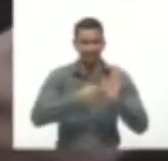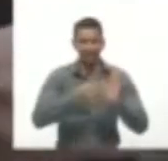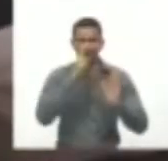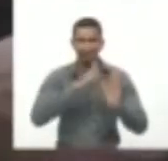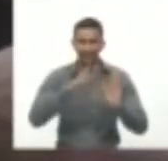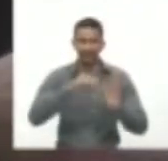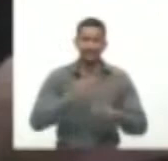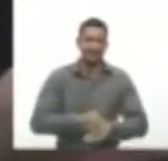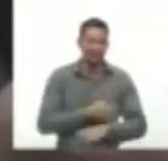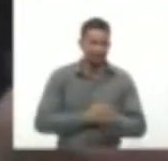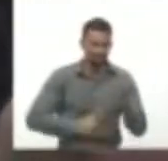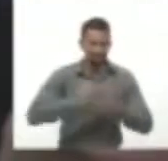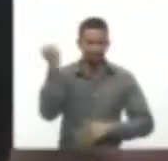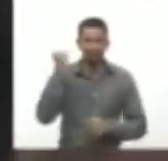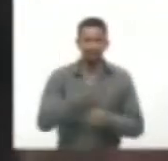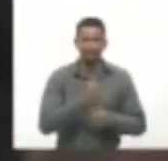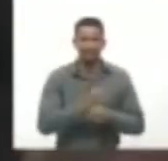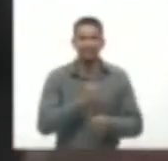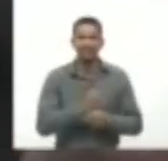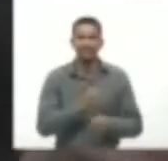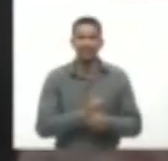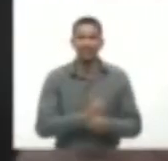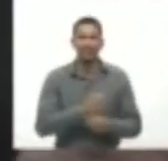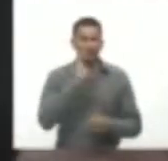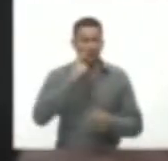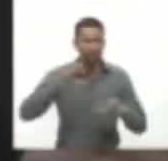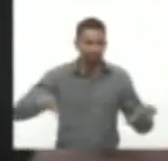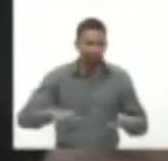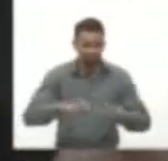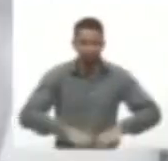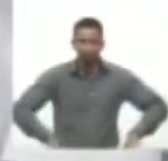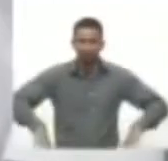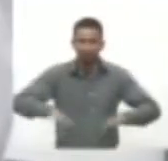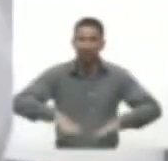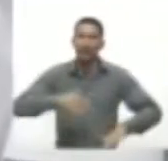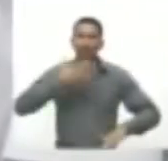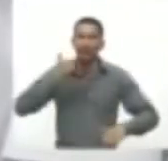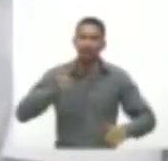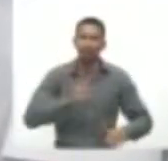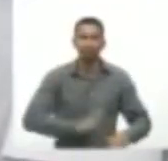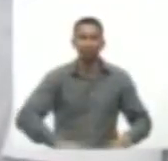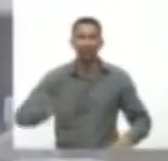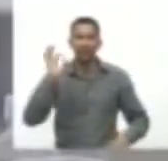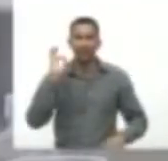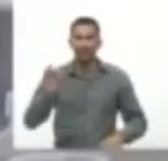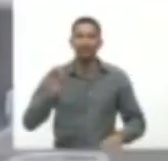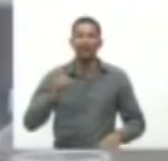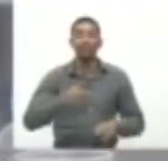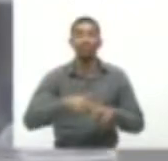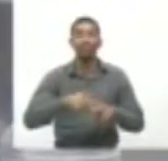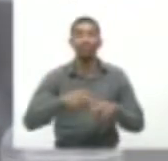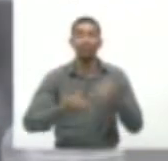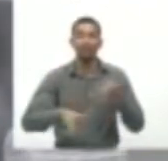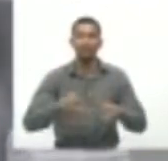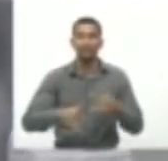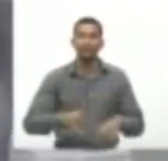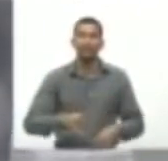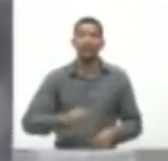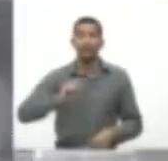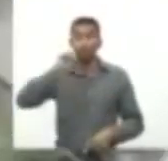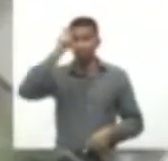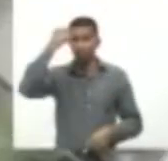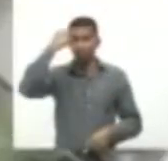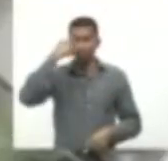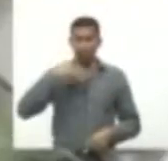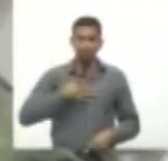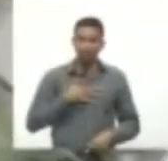desde ya a trabajar y cumplir con los mejores escenarios y con los mejores estándares de calidad para esos Juegos. Para el gobernador de Bolívar, la imagen de La Chechi